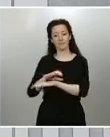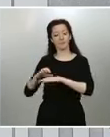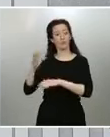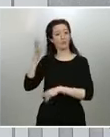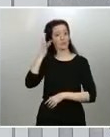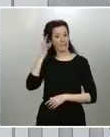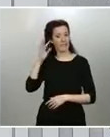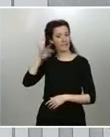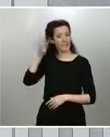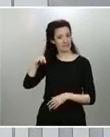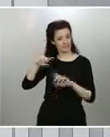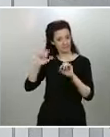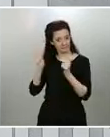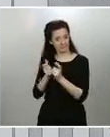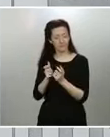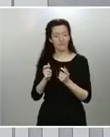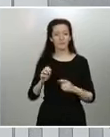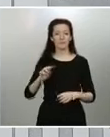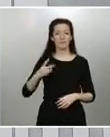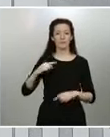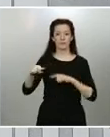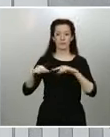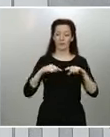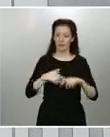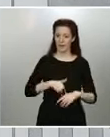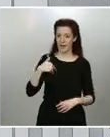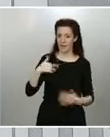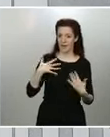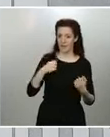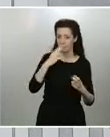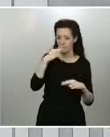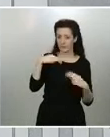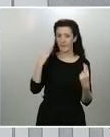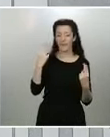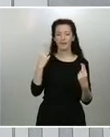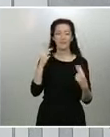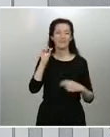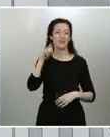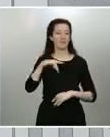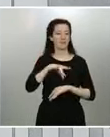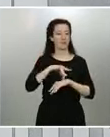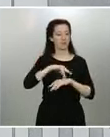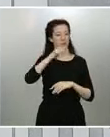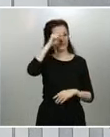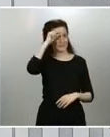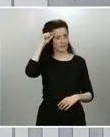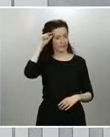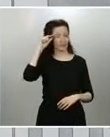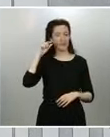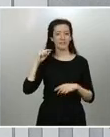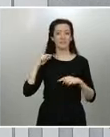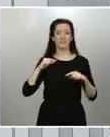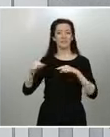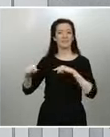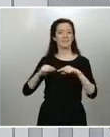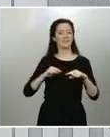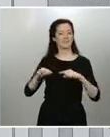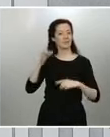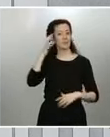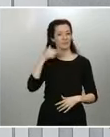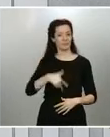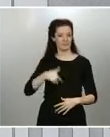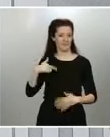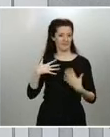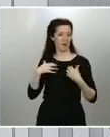su director general y salud pública y también está asistieron el doctor fernando simón y el director y la directora general de salud pública analizamos la situación en